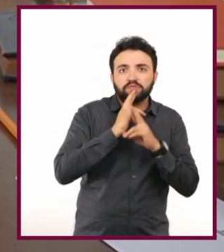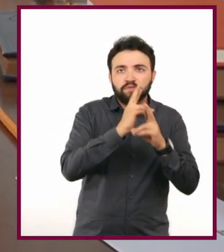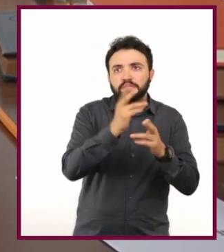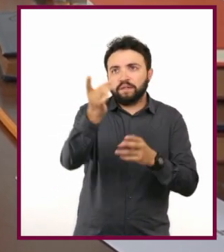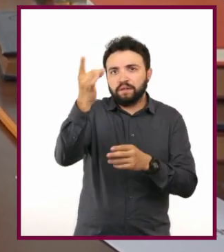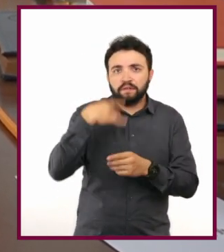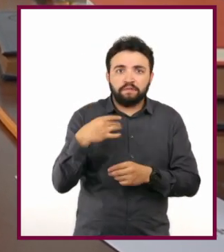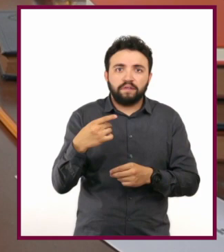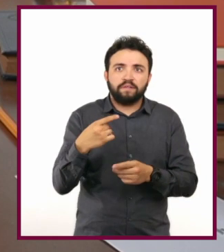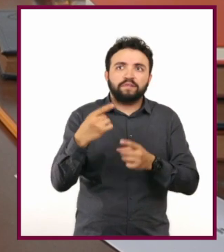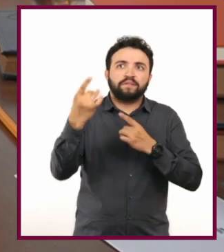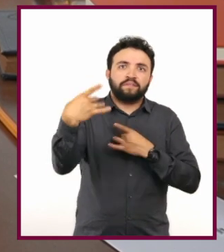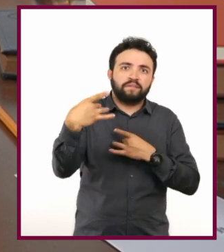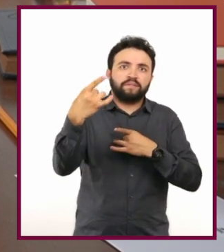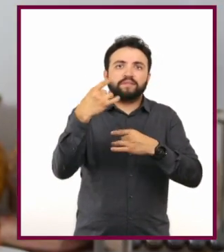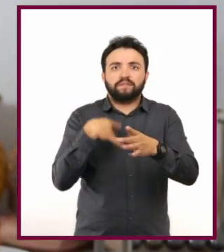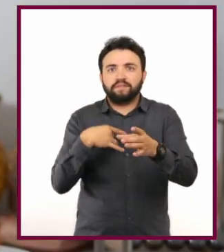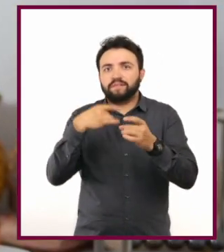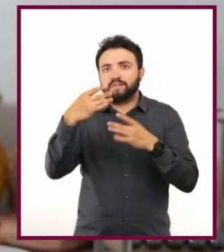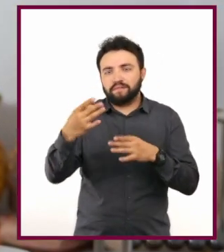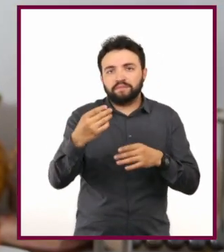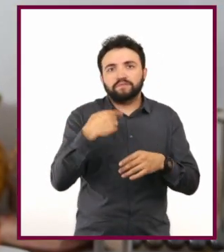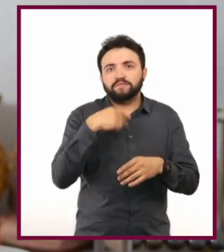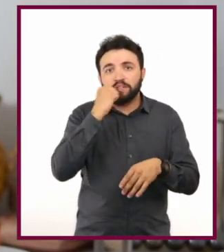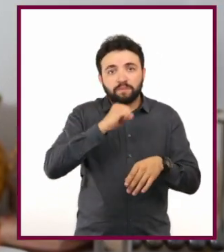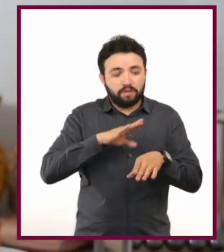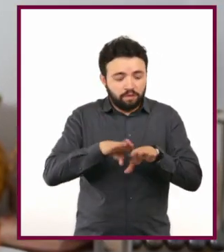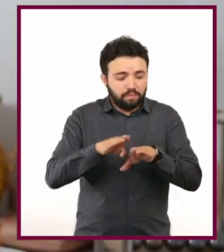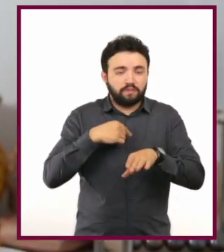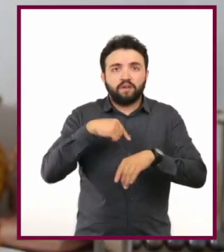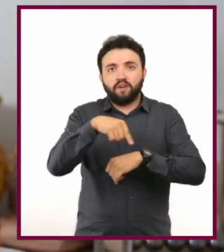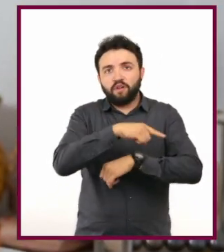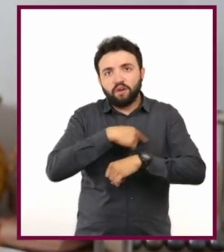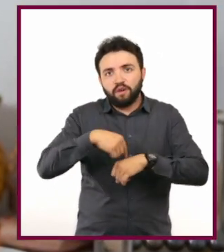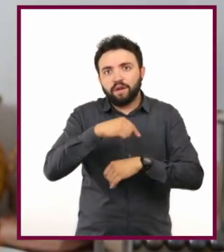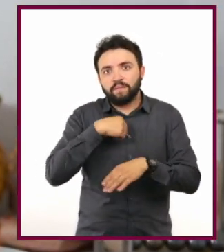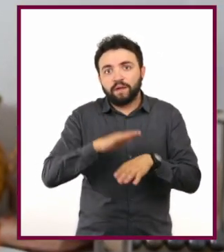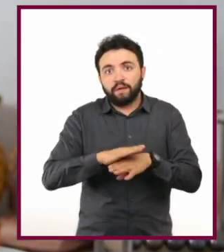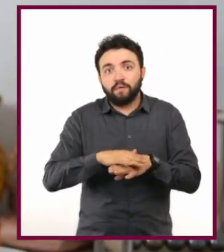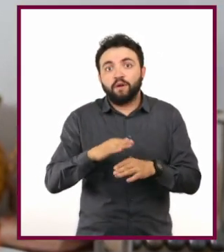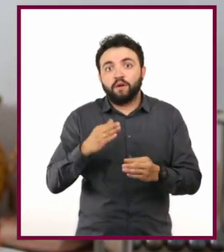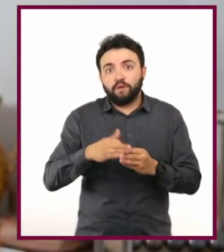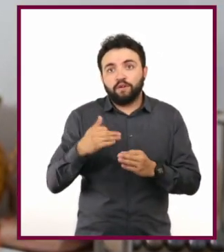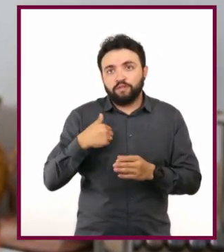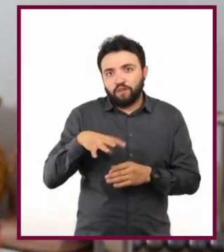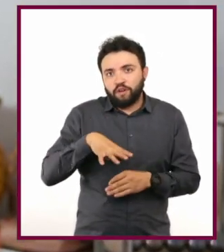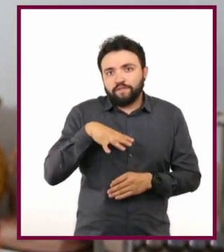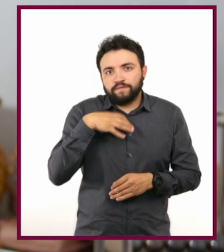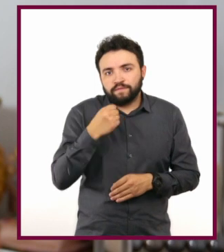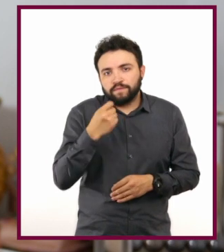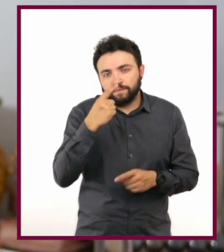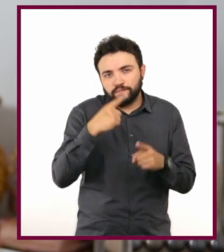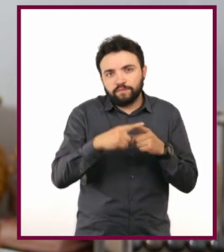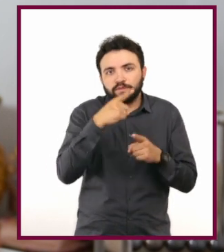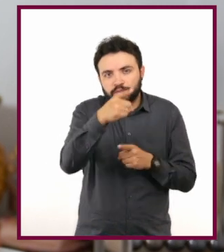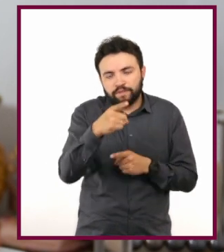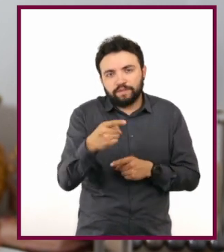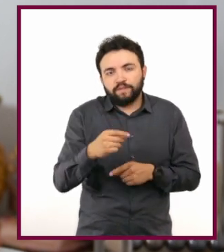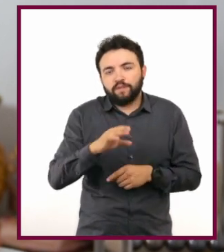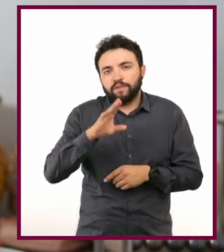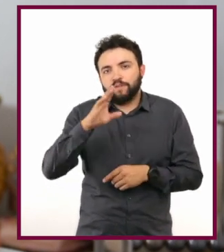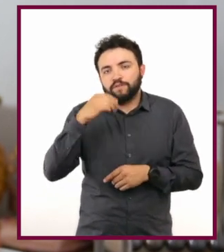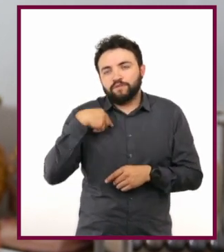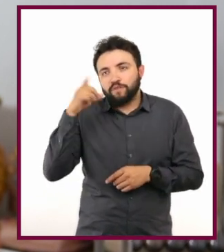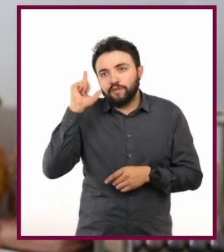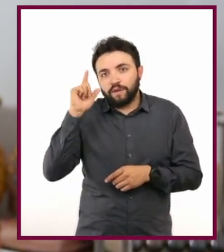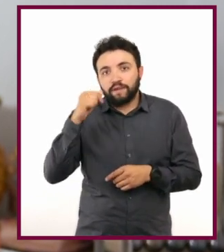inmediato tú me responderías, y luego yo. Así me paso horas con mis amigos chateando. Hoy estoy haciendo un esfuerzo por ti y espero que te